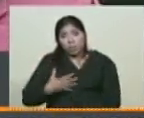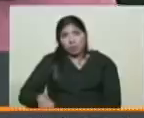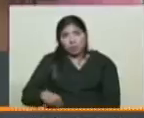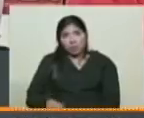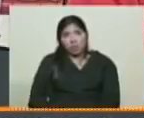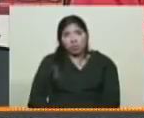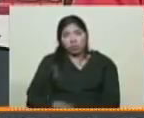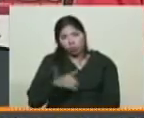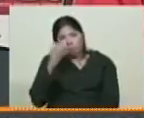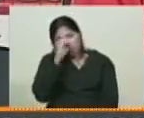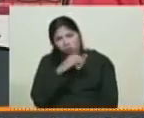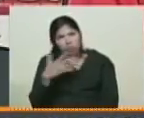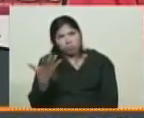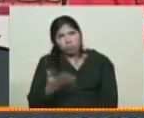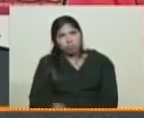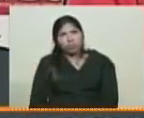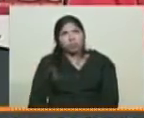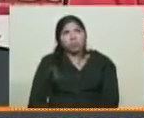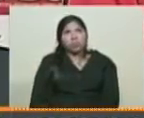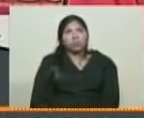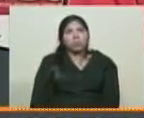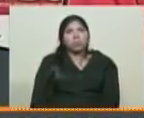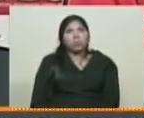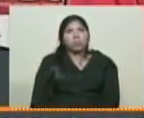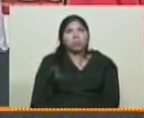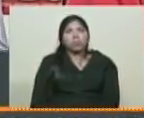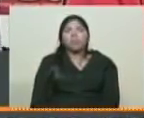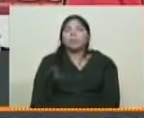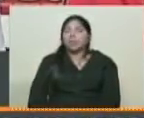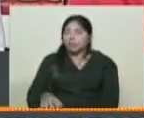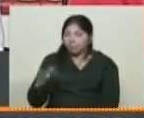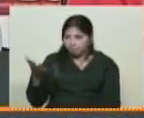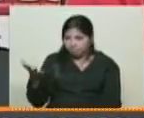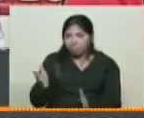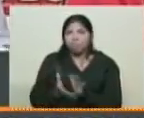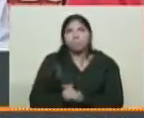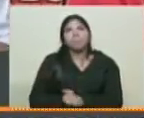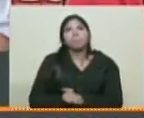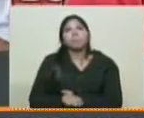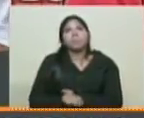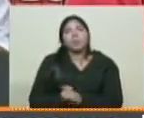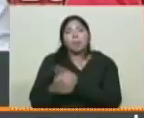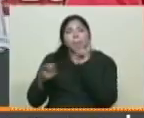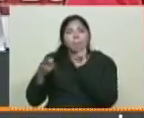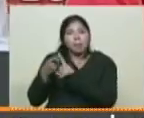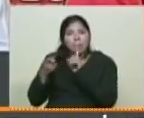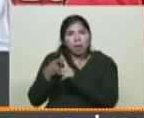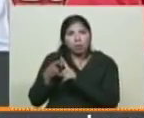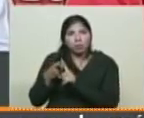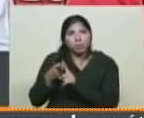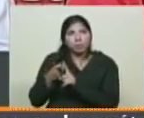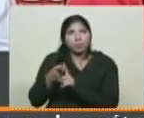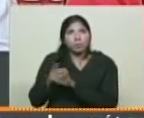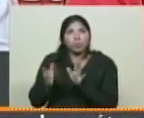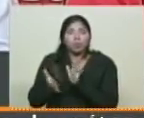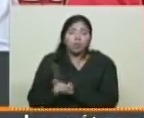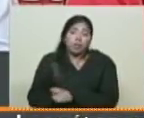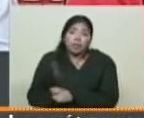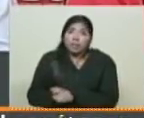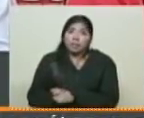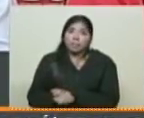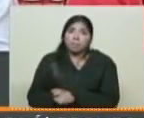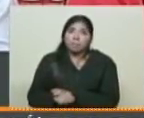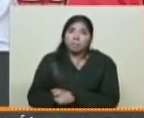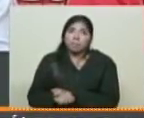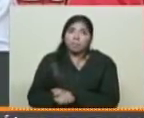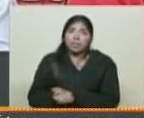respecto? Sí, Fabiana, con respecto a lo primero, mira, nosotros siempre